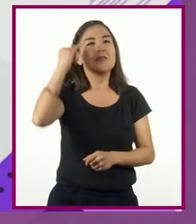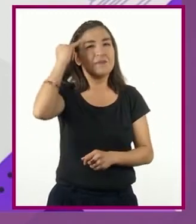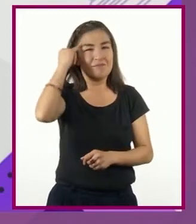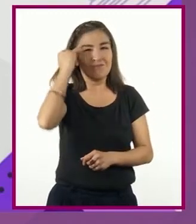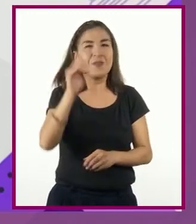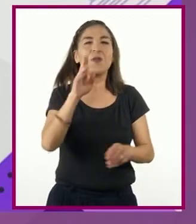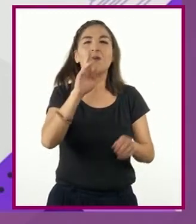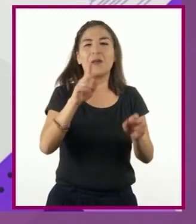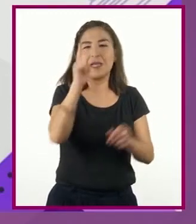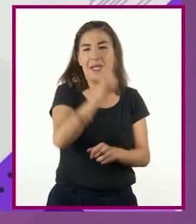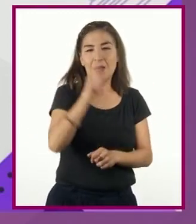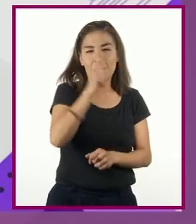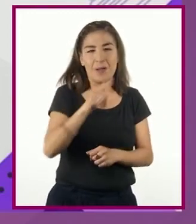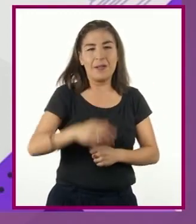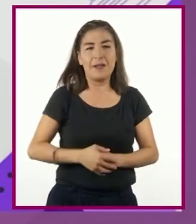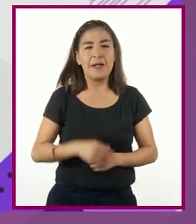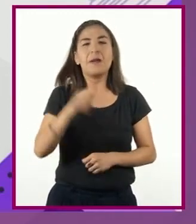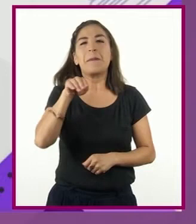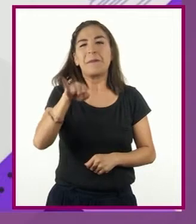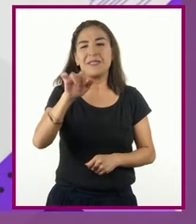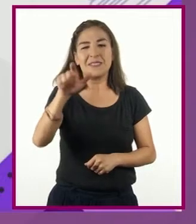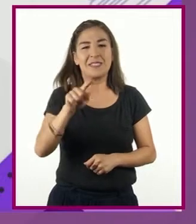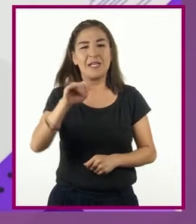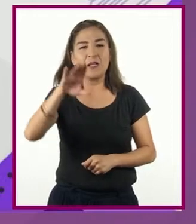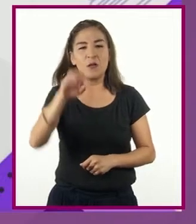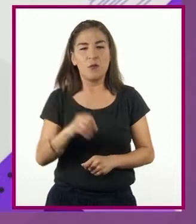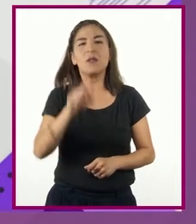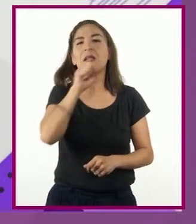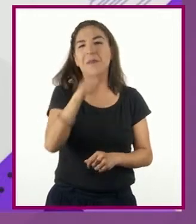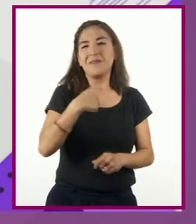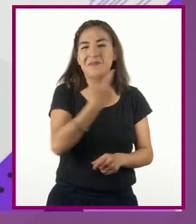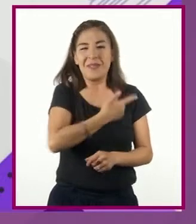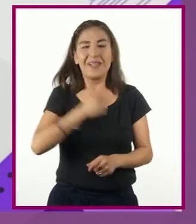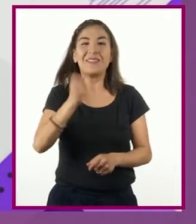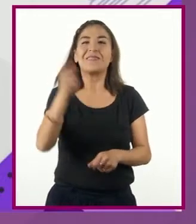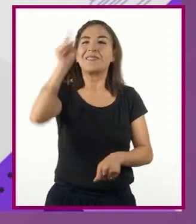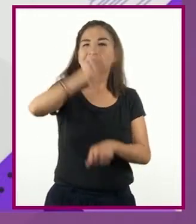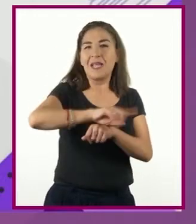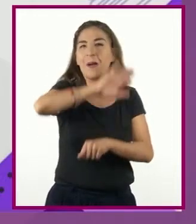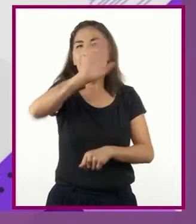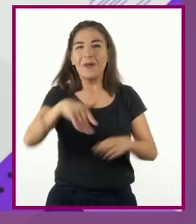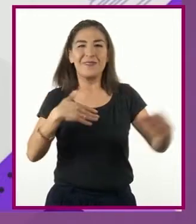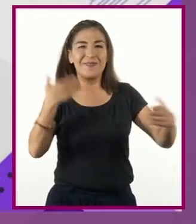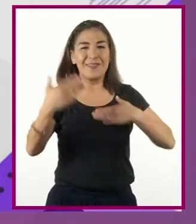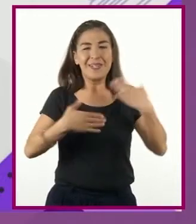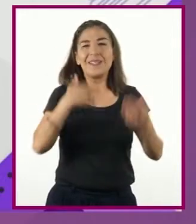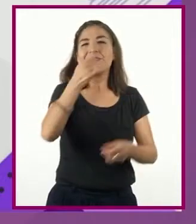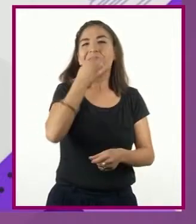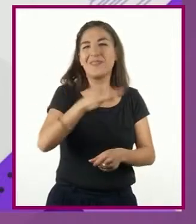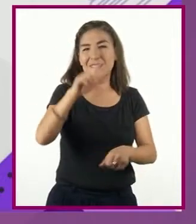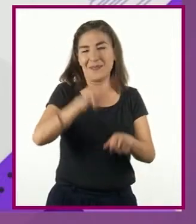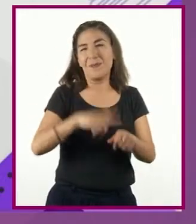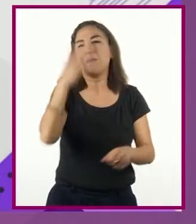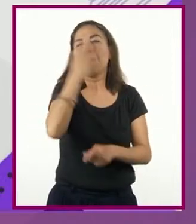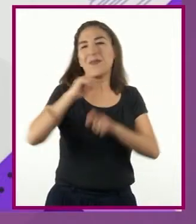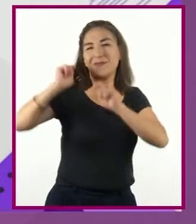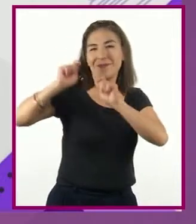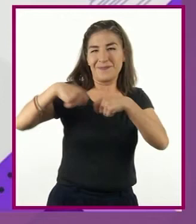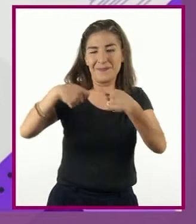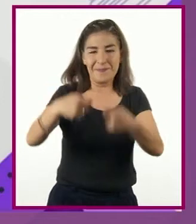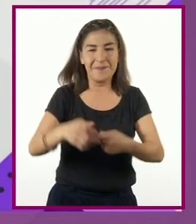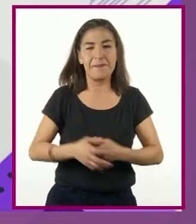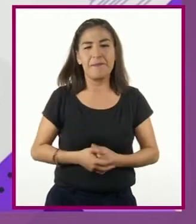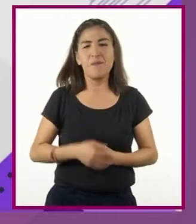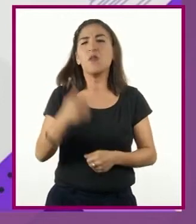a escribirlo. Además, me gustan las celebraciones como la del Día de Muertos. Para mí es una tradición muy bonita.